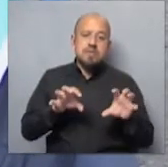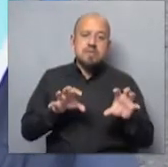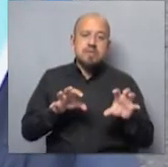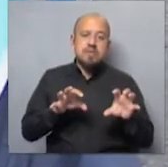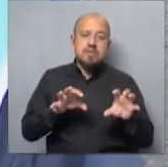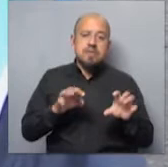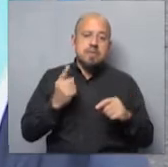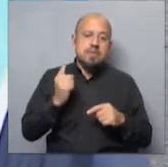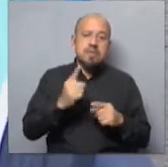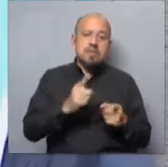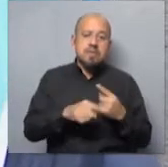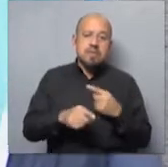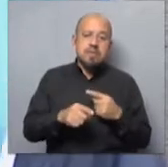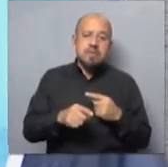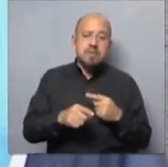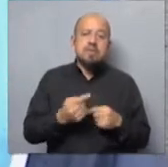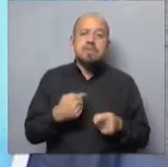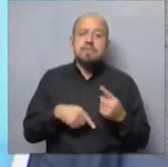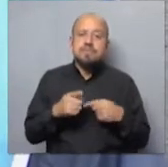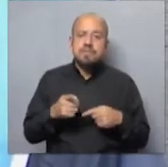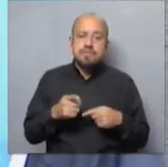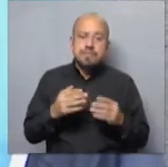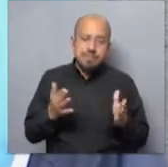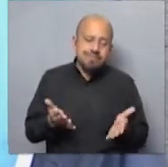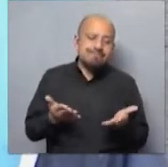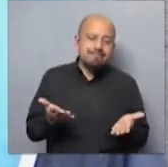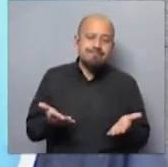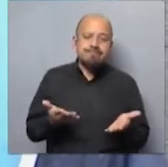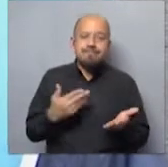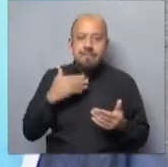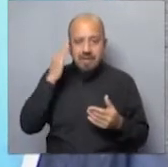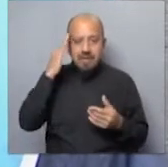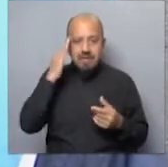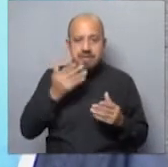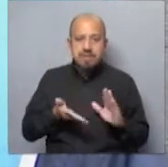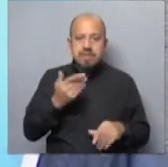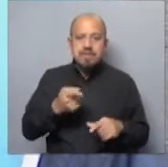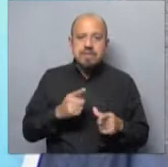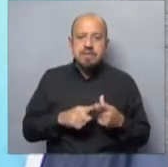van a algún lugar. ¿Te das cuenta? Entonces hay que ser un poquito más consciente.